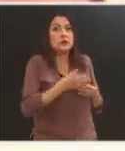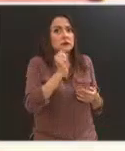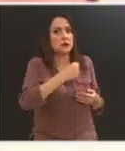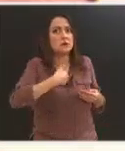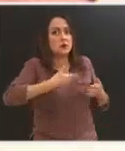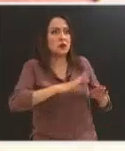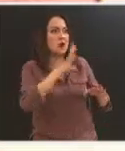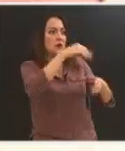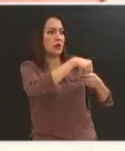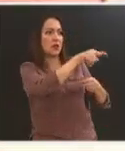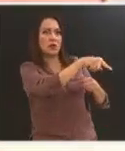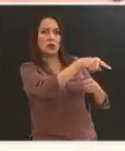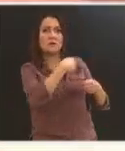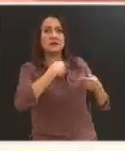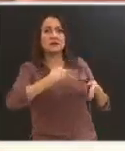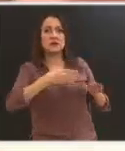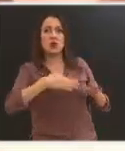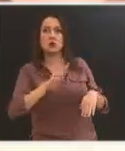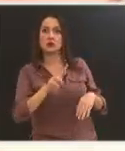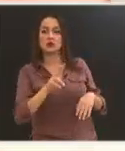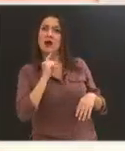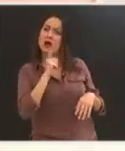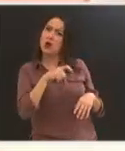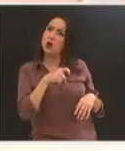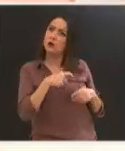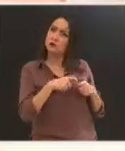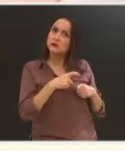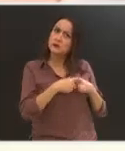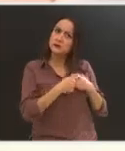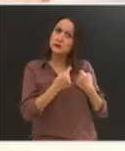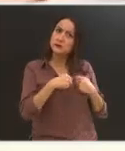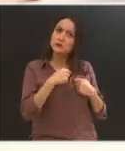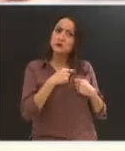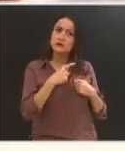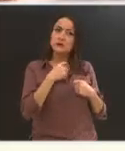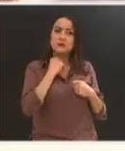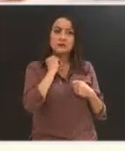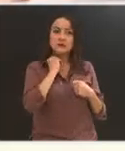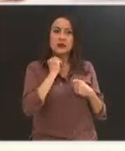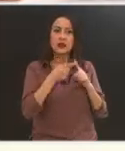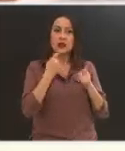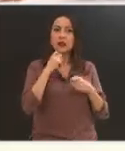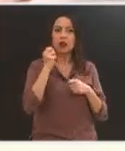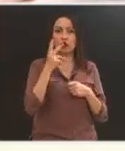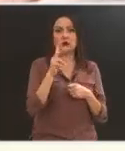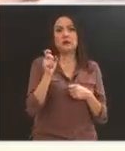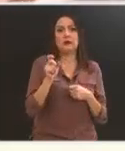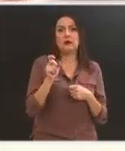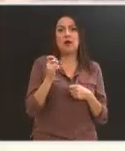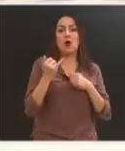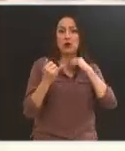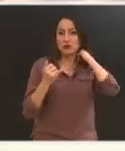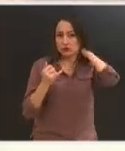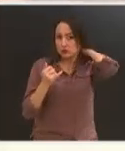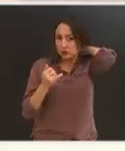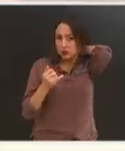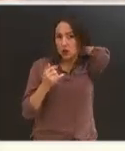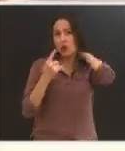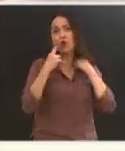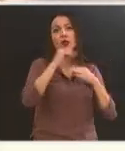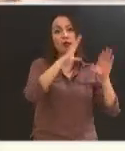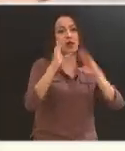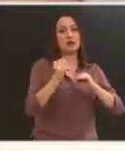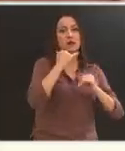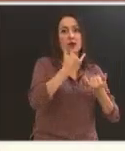hija está adentro, mis hijos. ¿A qué horas estaban ellos aquí? Desde las 12:30 ahorita, turno de la